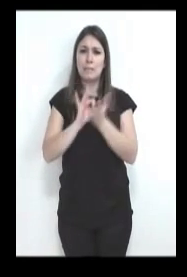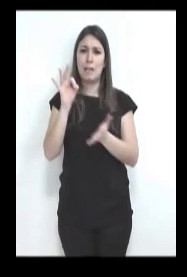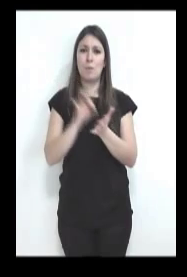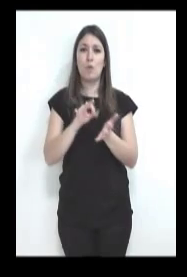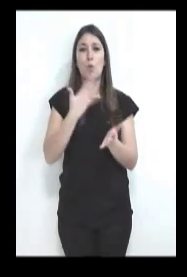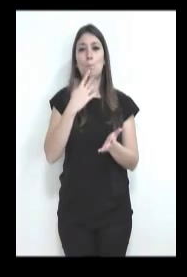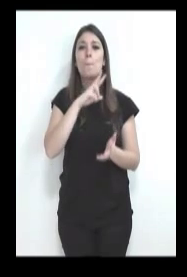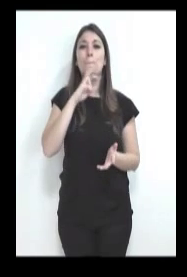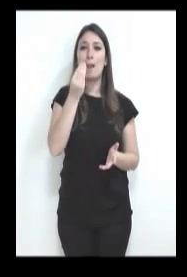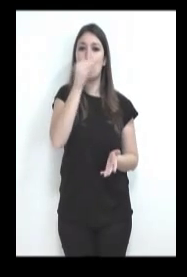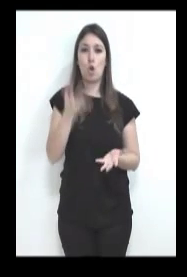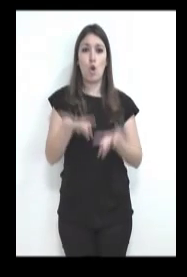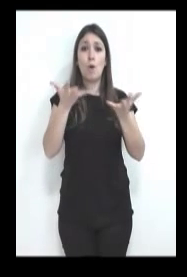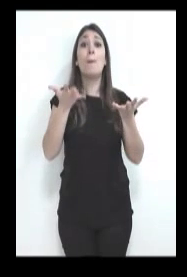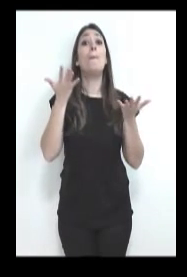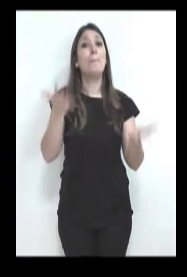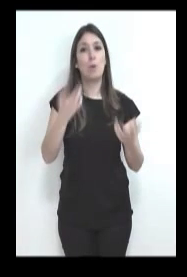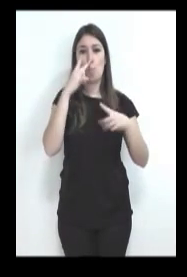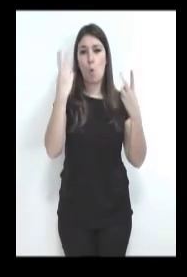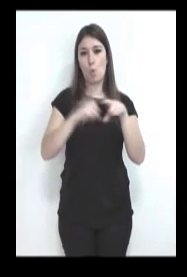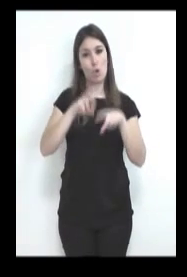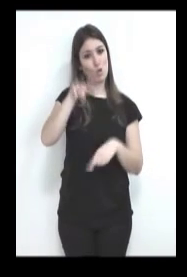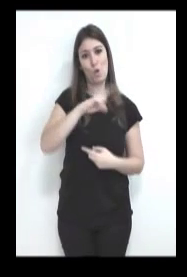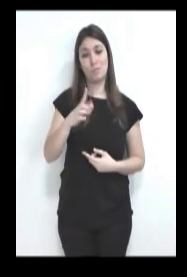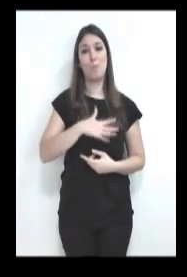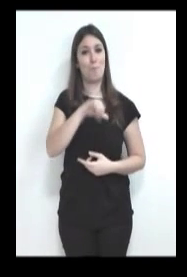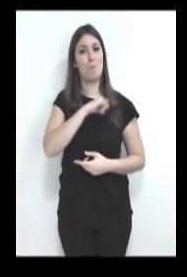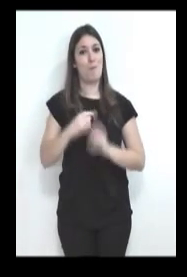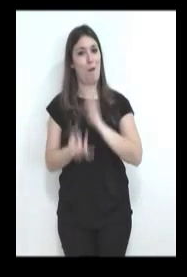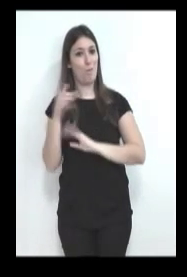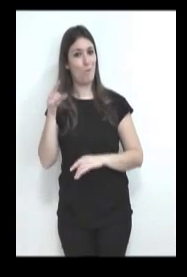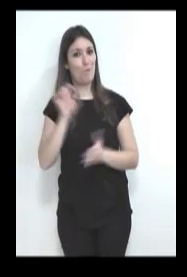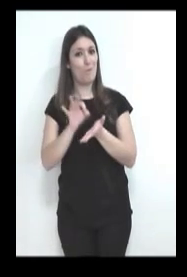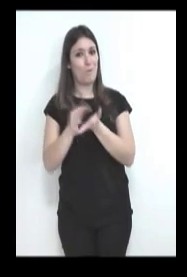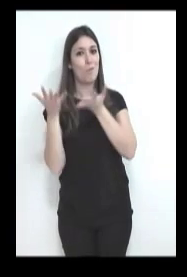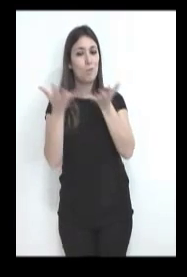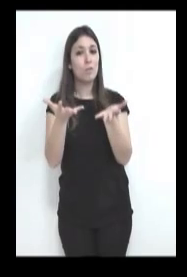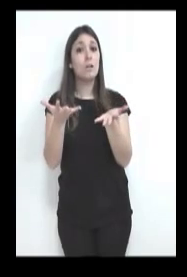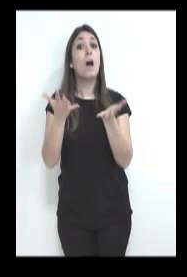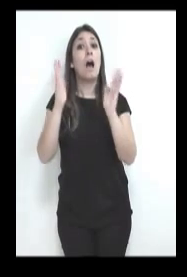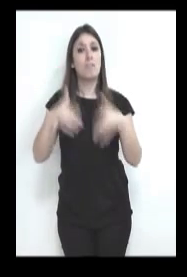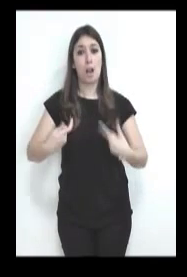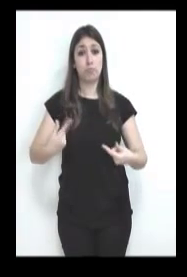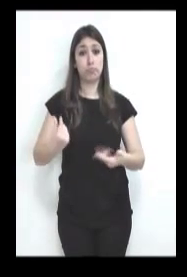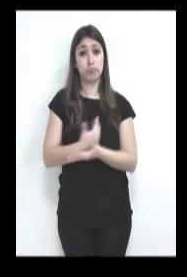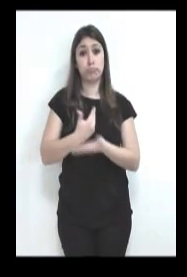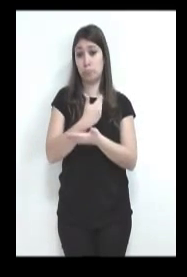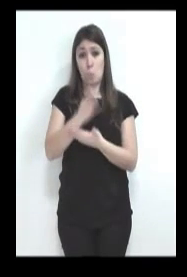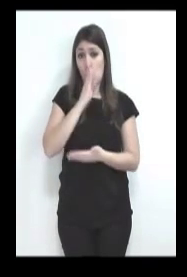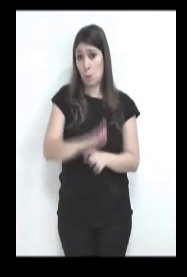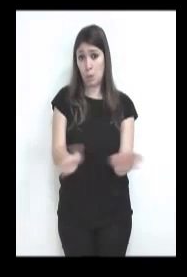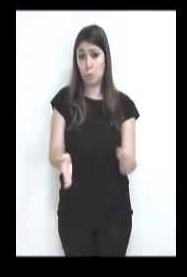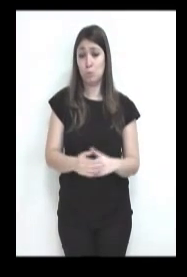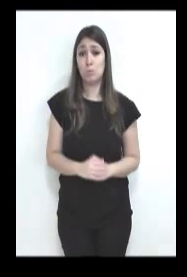valor añadido que no tienen por qué ser servicios públicos, sino que pueden ser servicios privados y hacer negocio con ellos directamente.